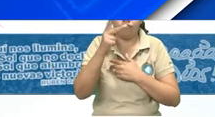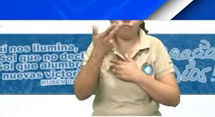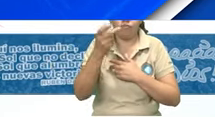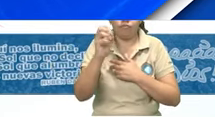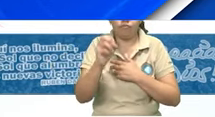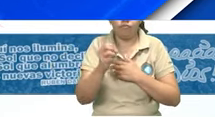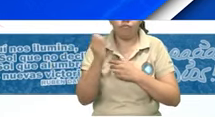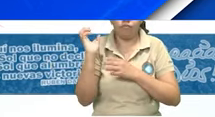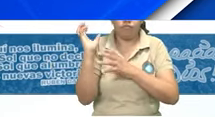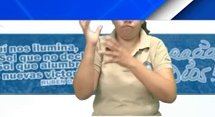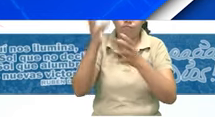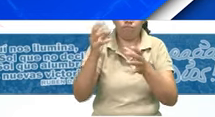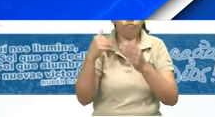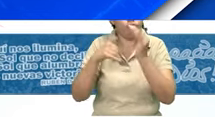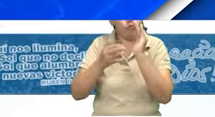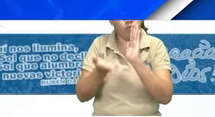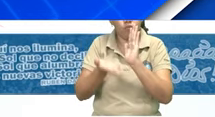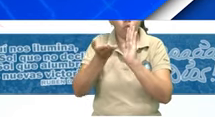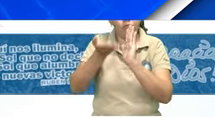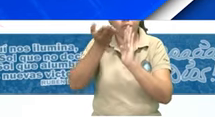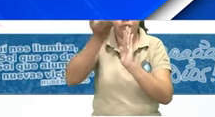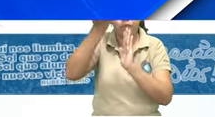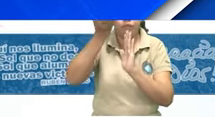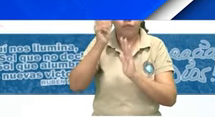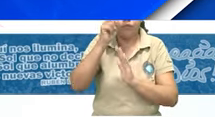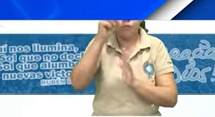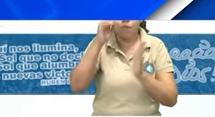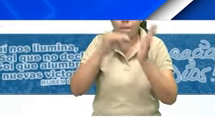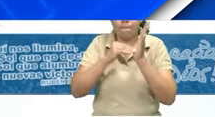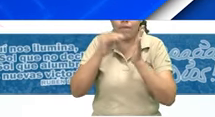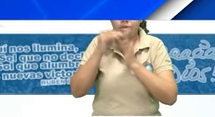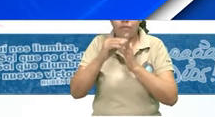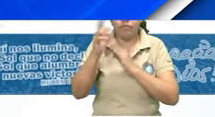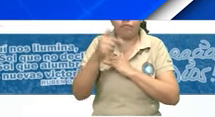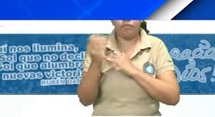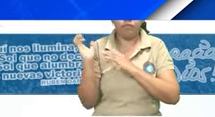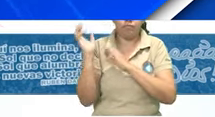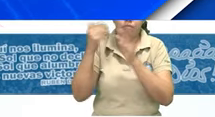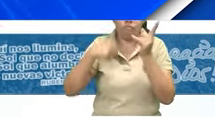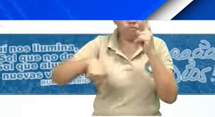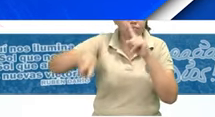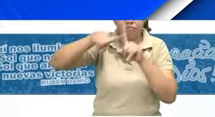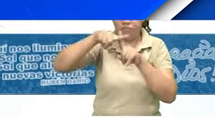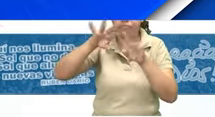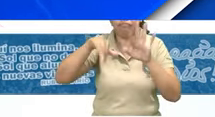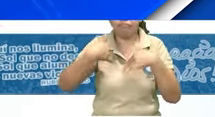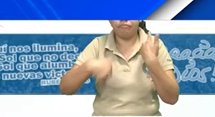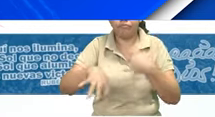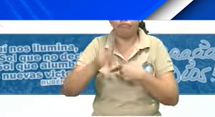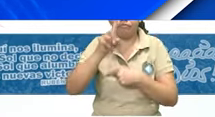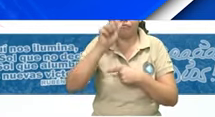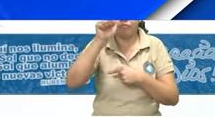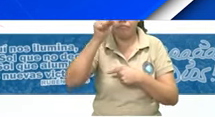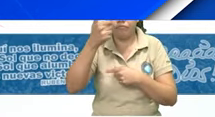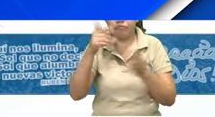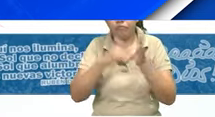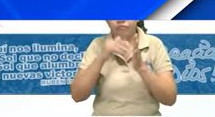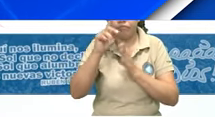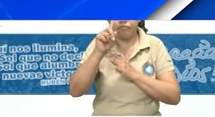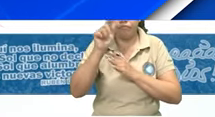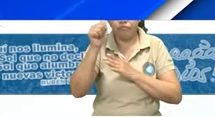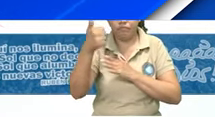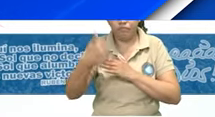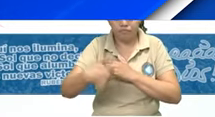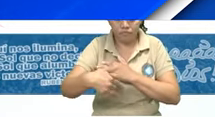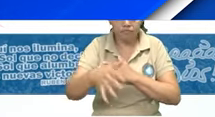3.800.000 quintales, un crecimiento de 1.100.000 quintales adicionales. En 2016,